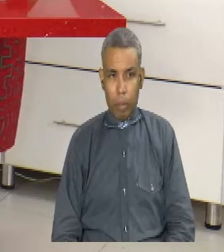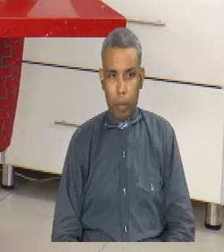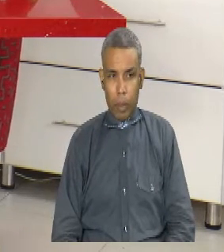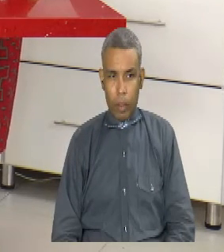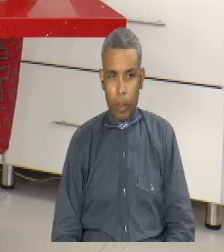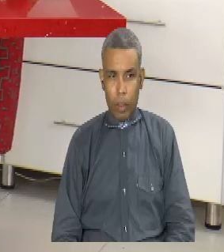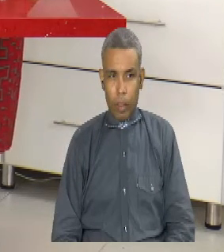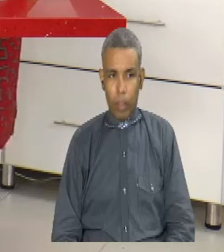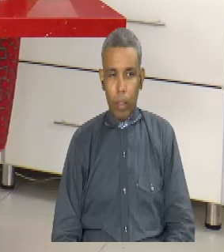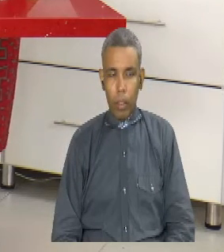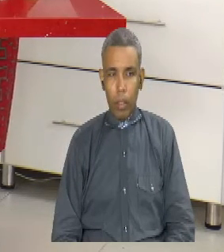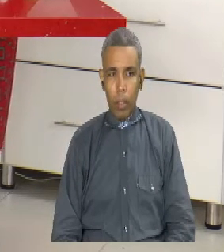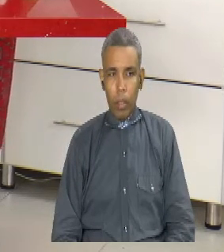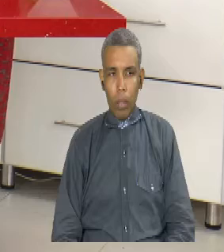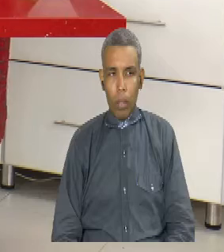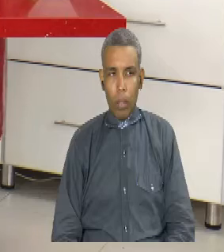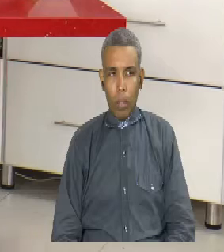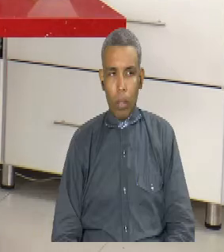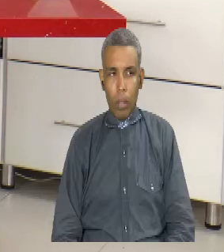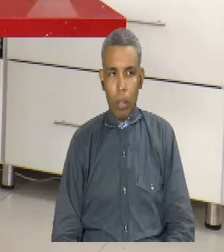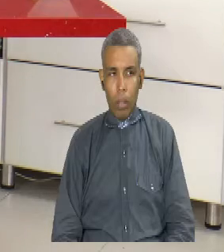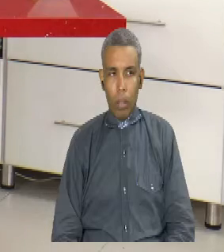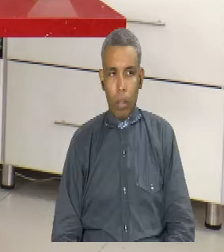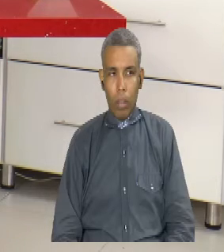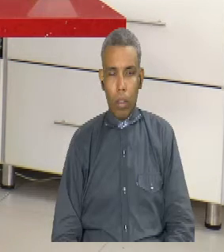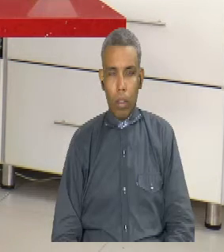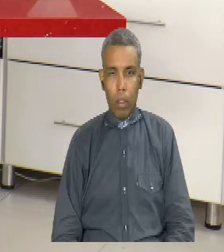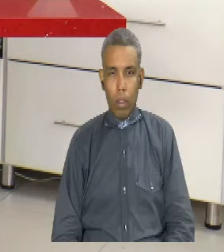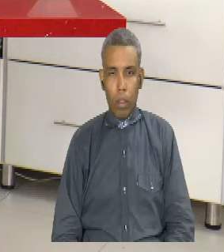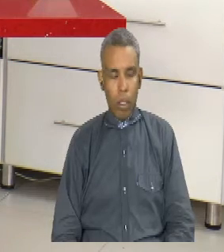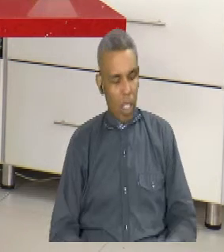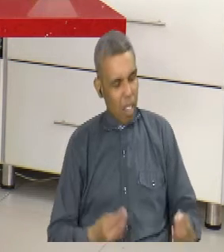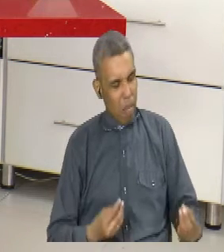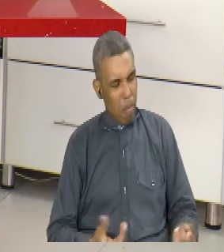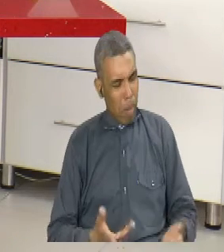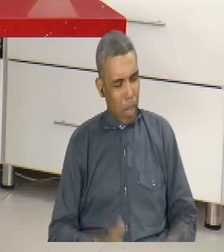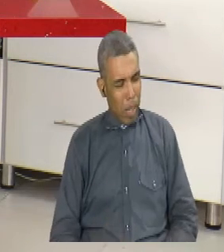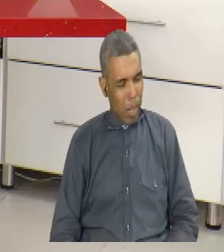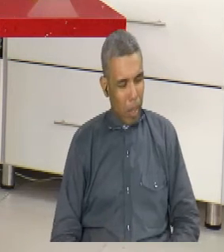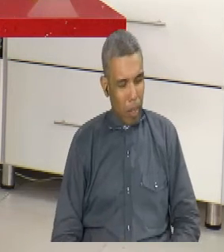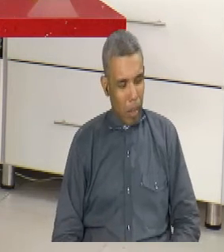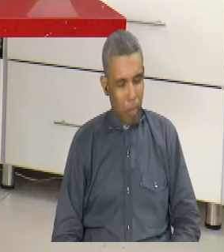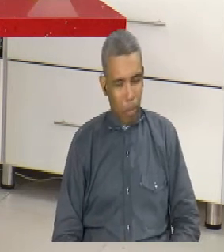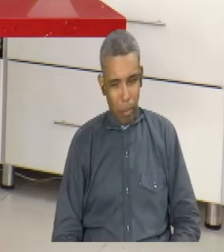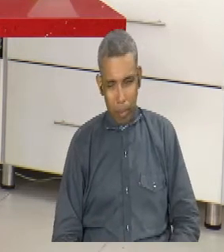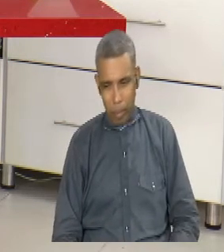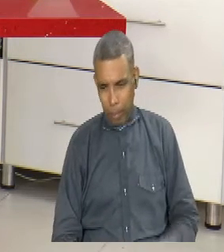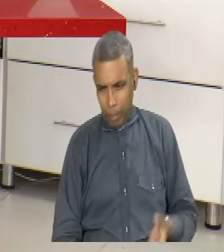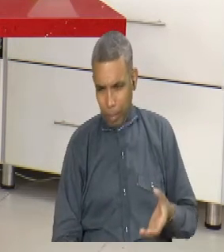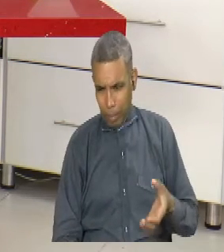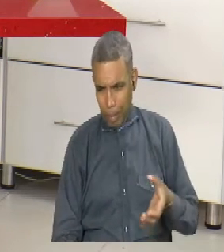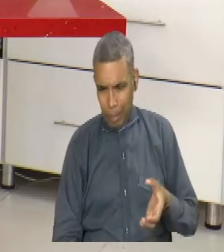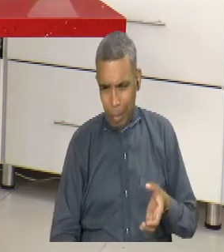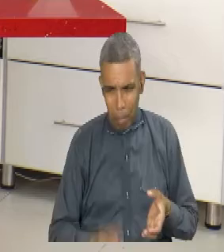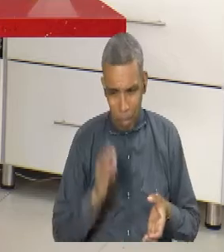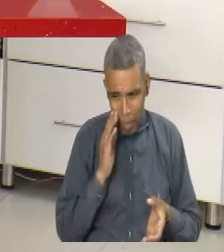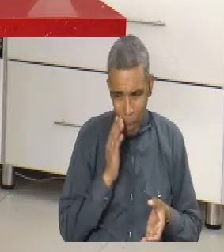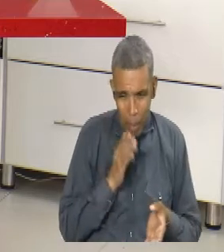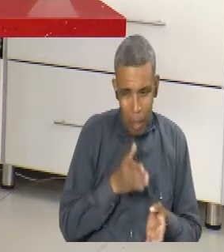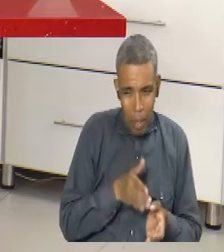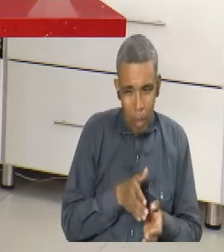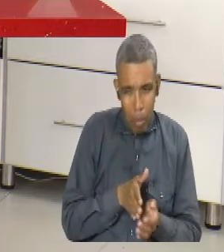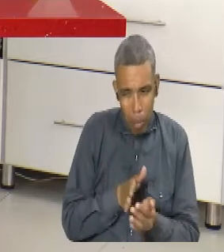de una papa. ¿Y para qué se ponen en papel aluminio? Para hacerlas diferente. Hay una papa que se maneja mucho que tiene